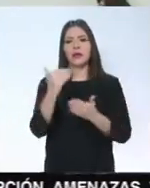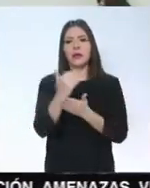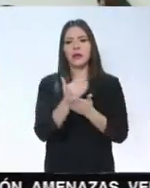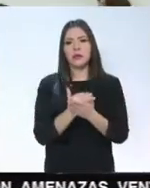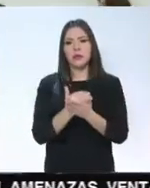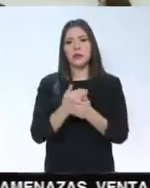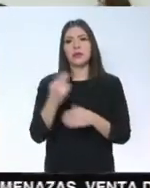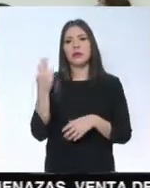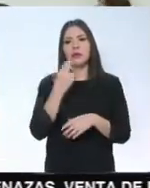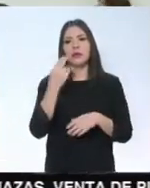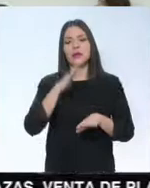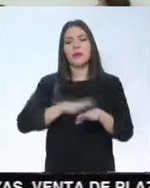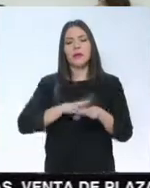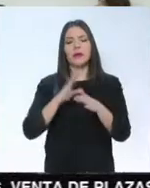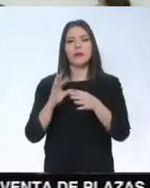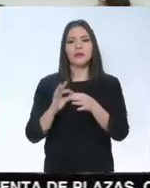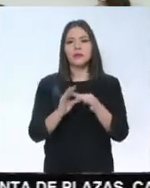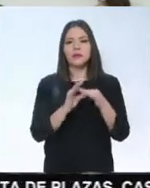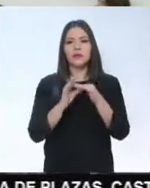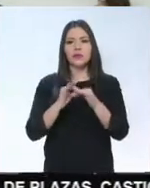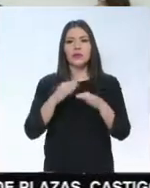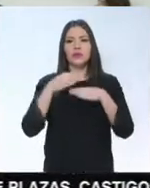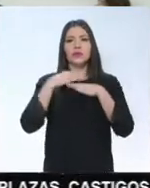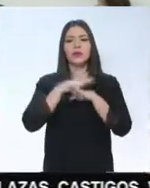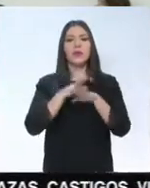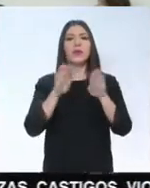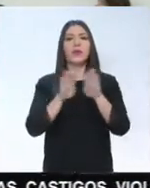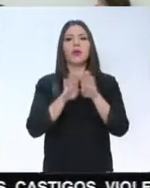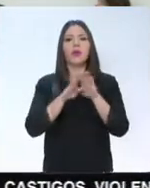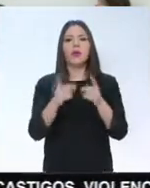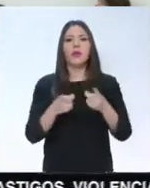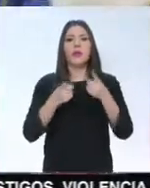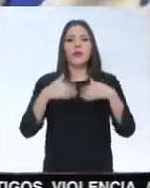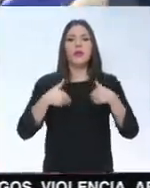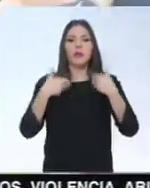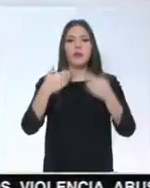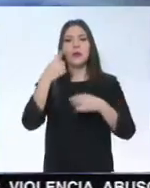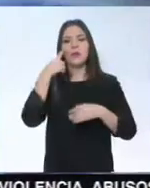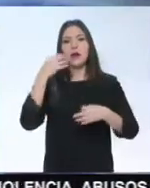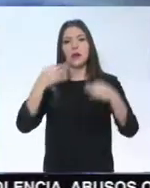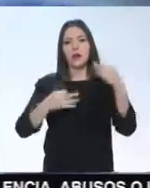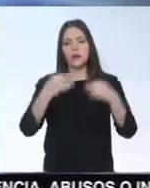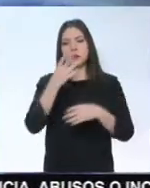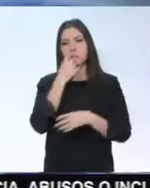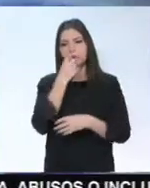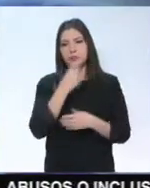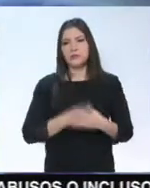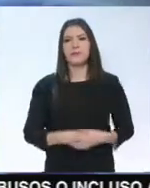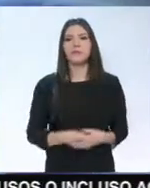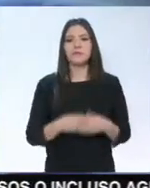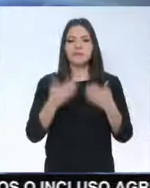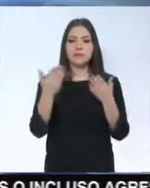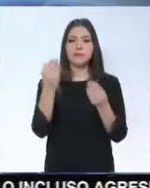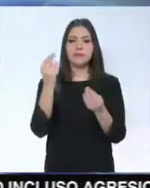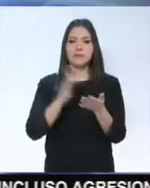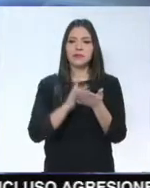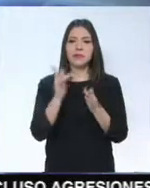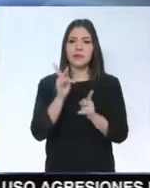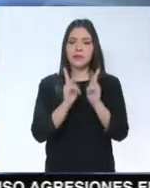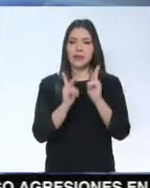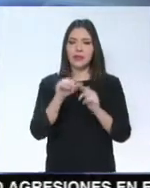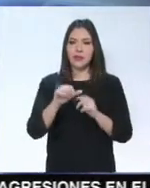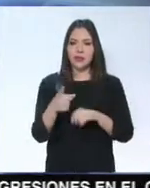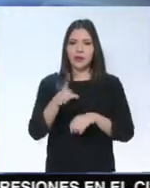del conjunto del sistema jurídico, Alejandra. Doctor Javier Oliva Posada, le agradecemos mucho conversar con nosotros en esta mañana. Bueno,